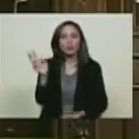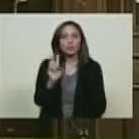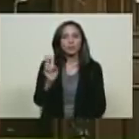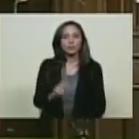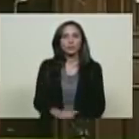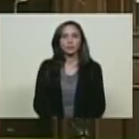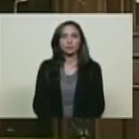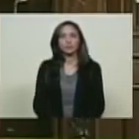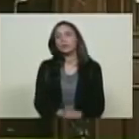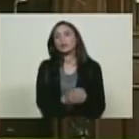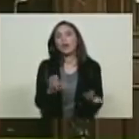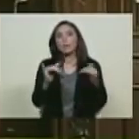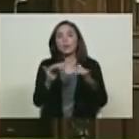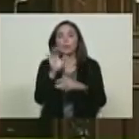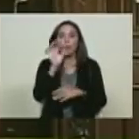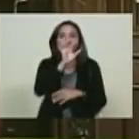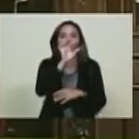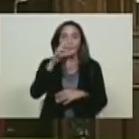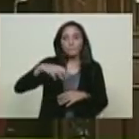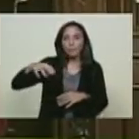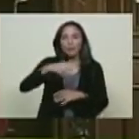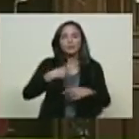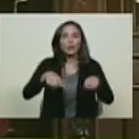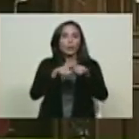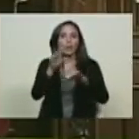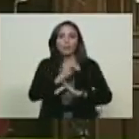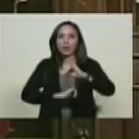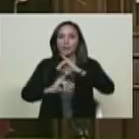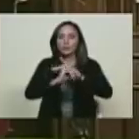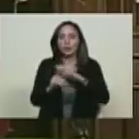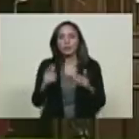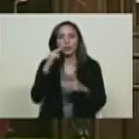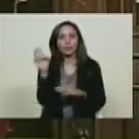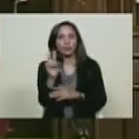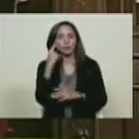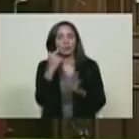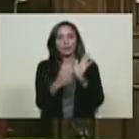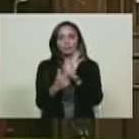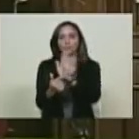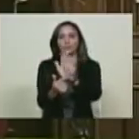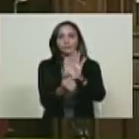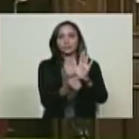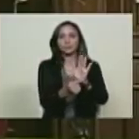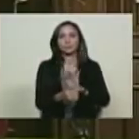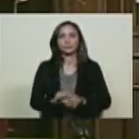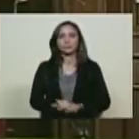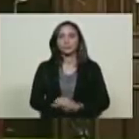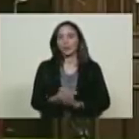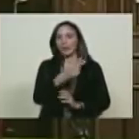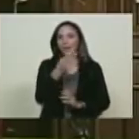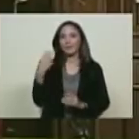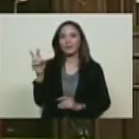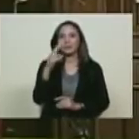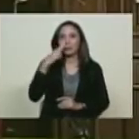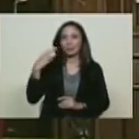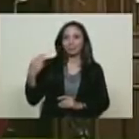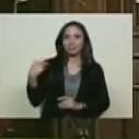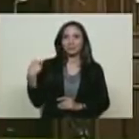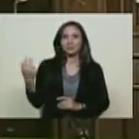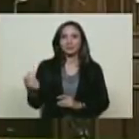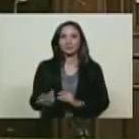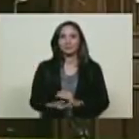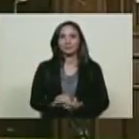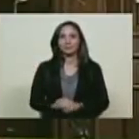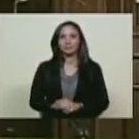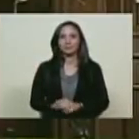tanto a nivel nacional como internacional. ¿Qué prestigio va ganando Venezuela a nivel internacional? Viene